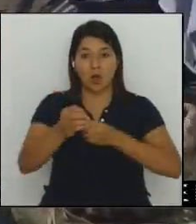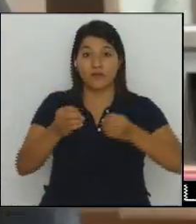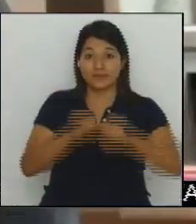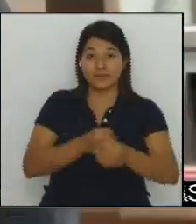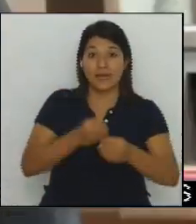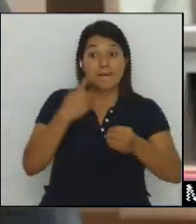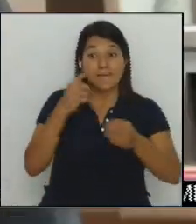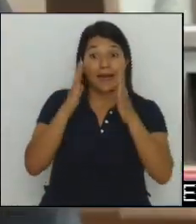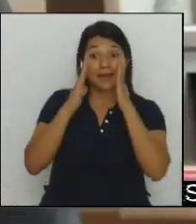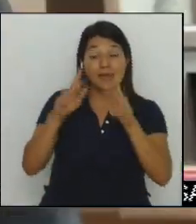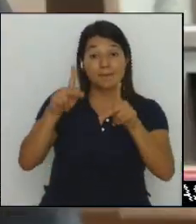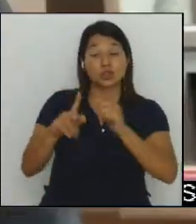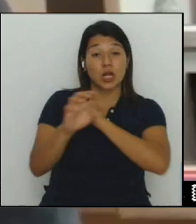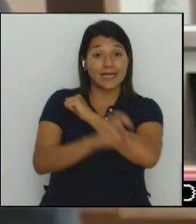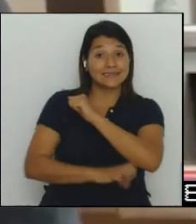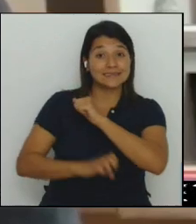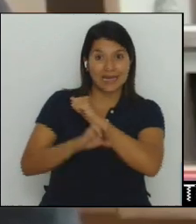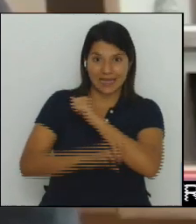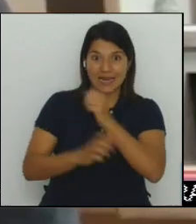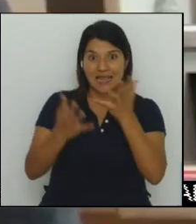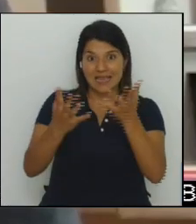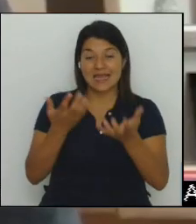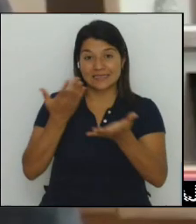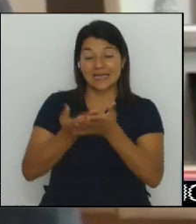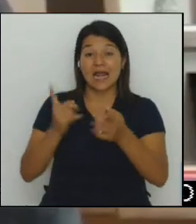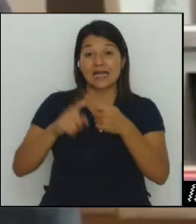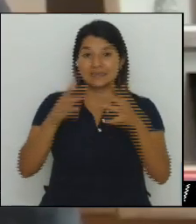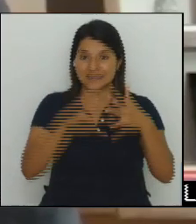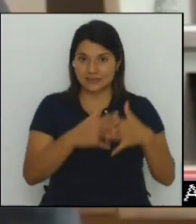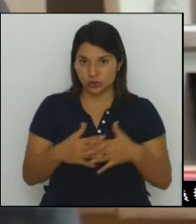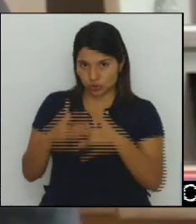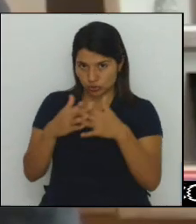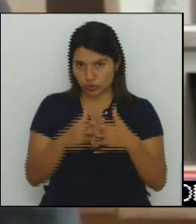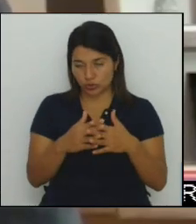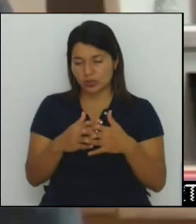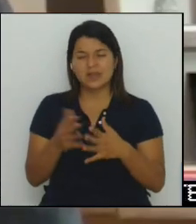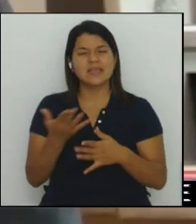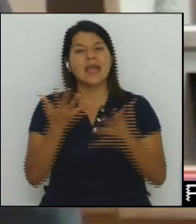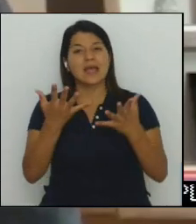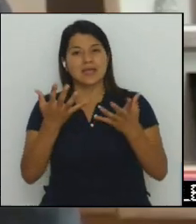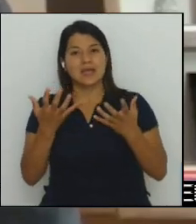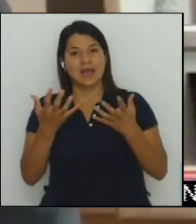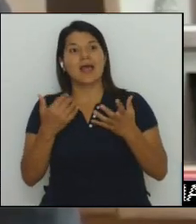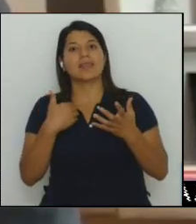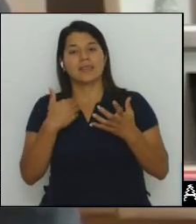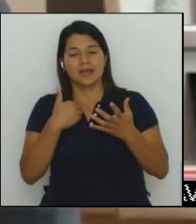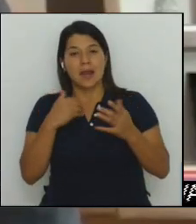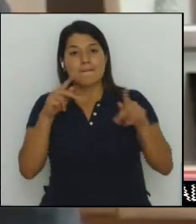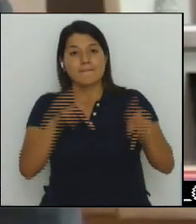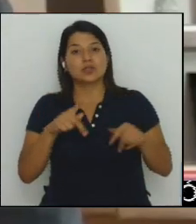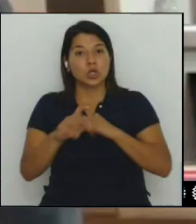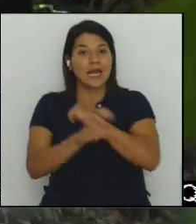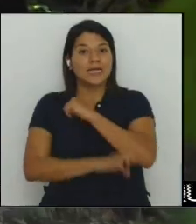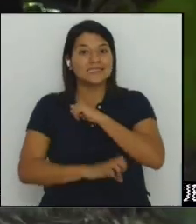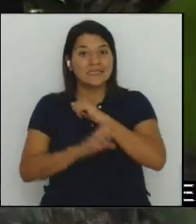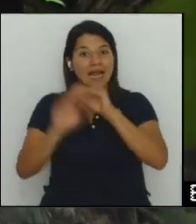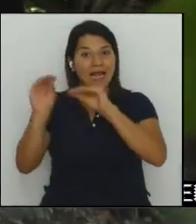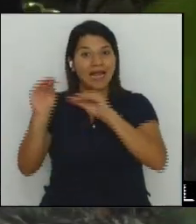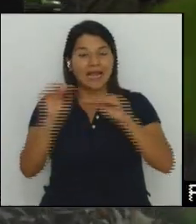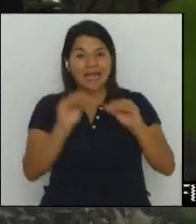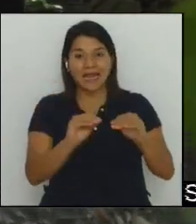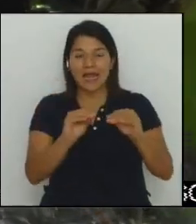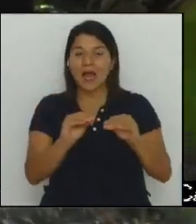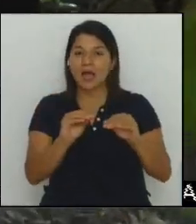Que sea una migración regular, que sea segura, que sea ordenada, que sea legal,